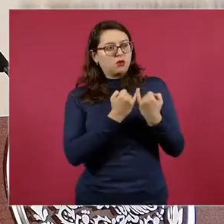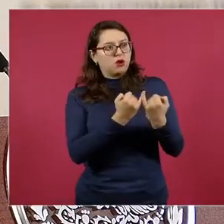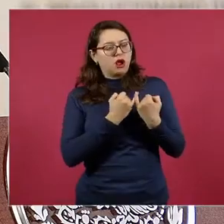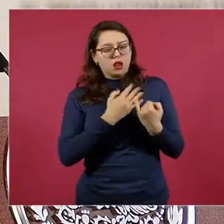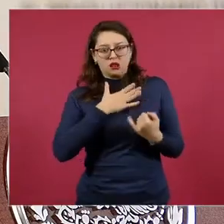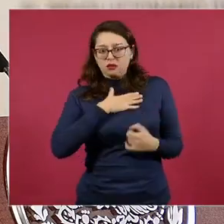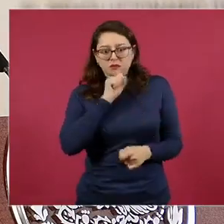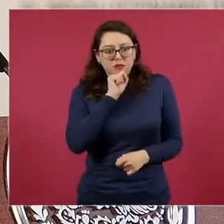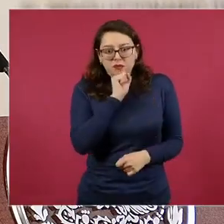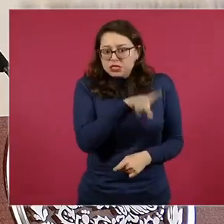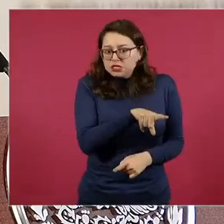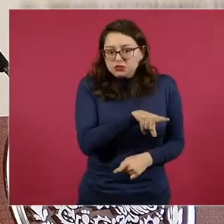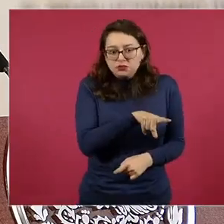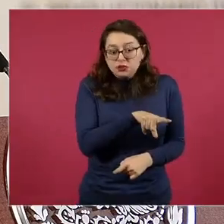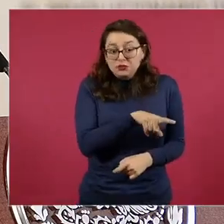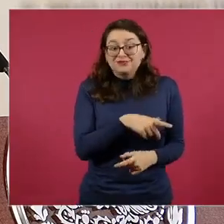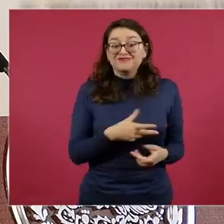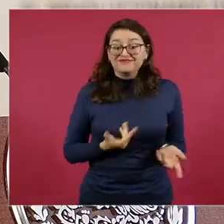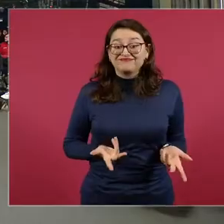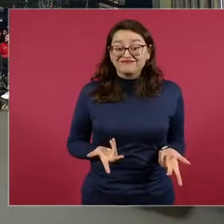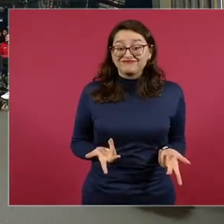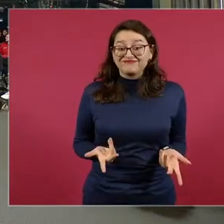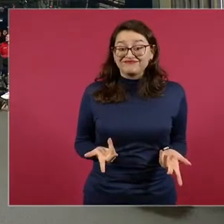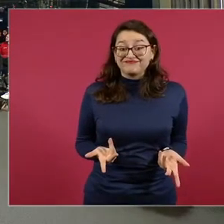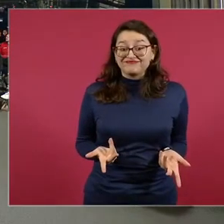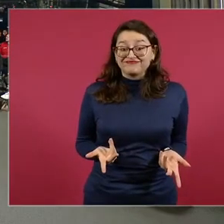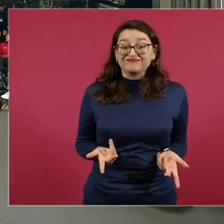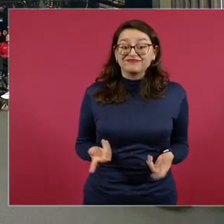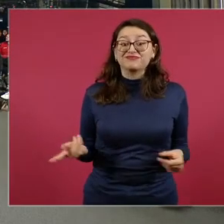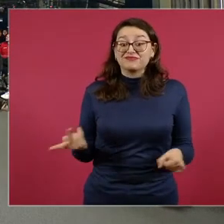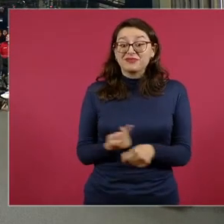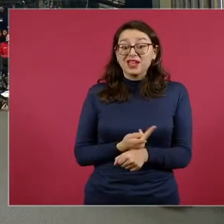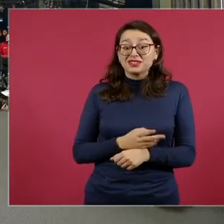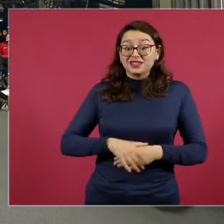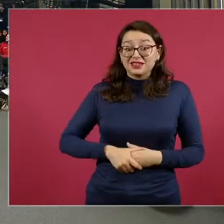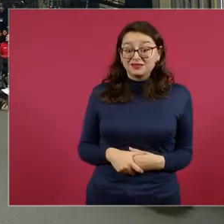hasta, porque efectivamente tenemos el nombre, sí,